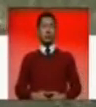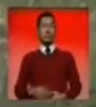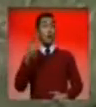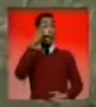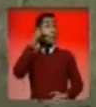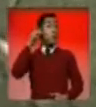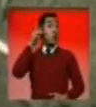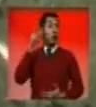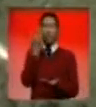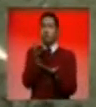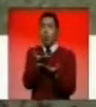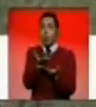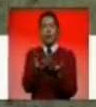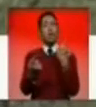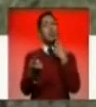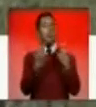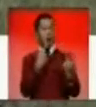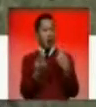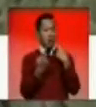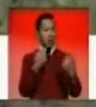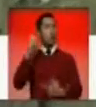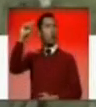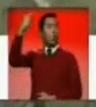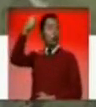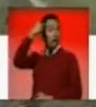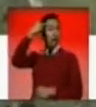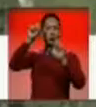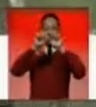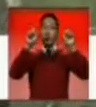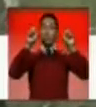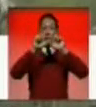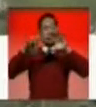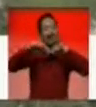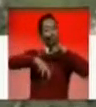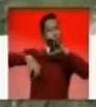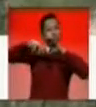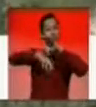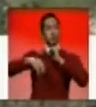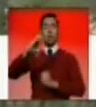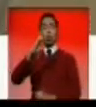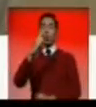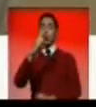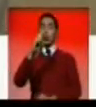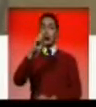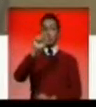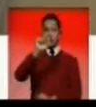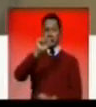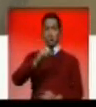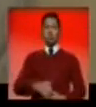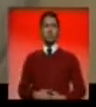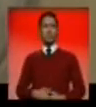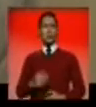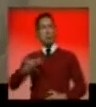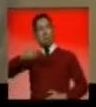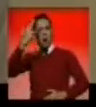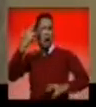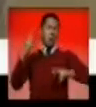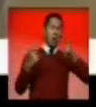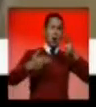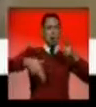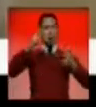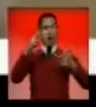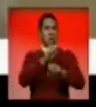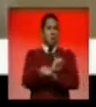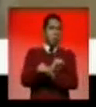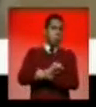Puyo proponen el diálogo con el gobierno y la empresa minera EXA como salida a la crisis. Las balas, la